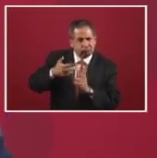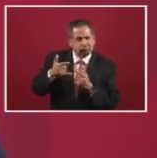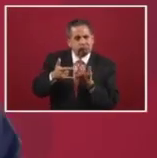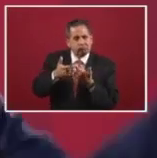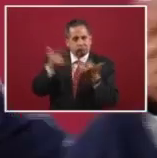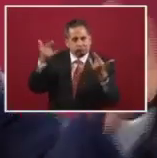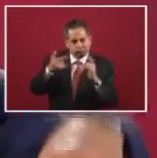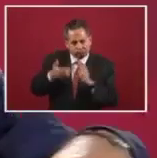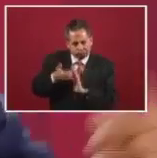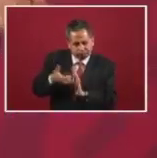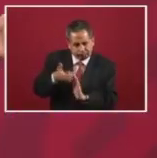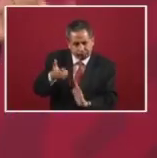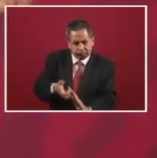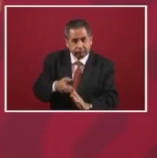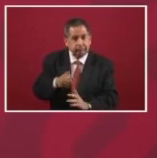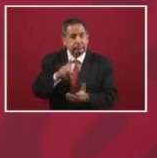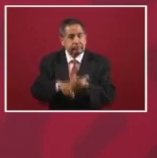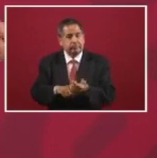que es miembro del Consejo